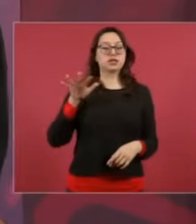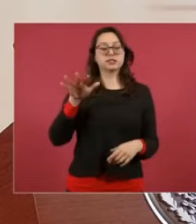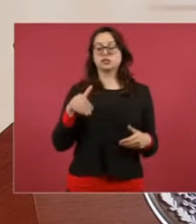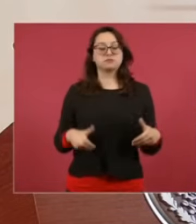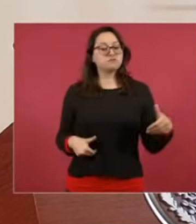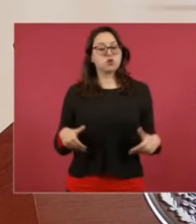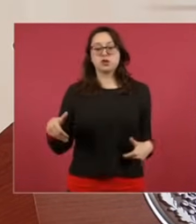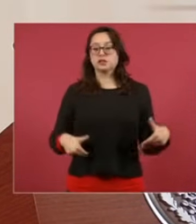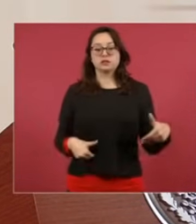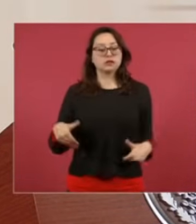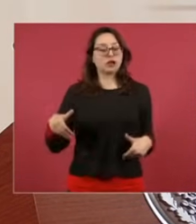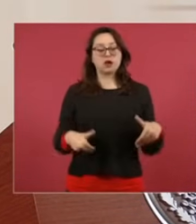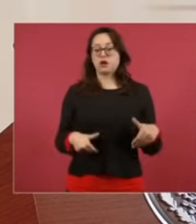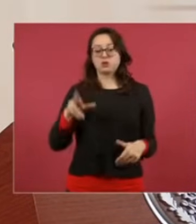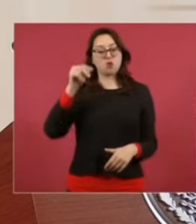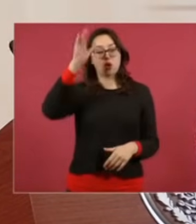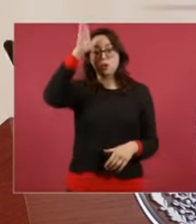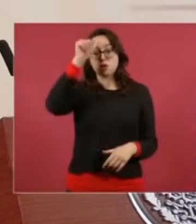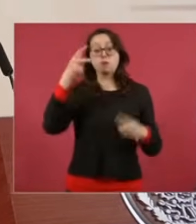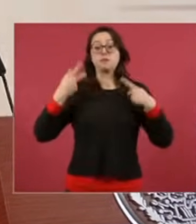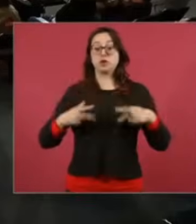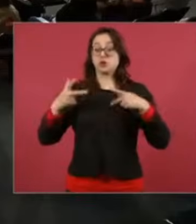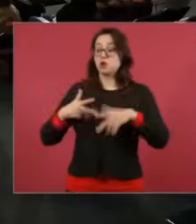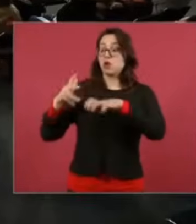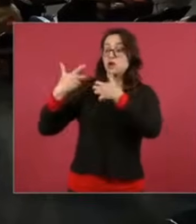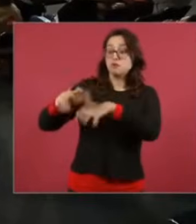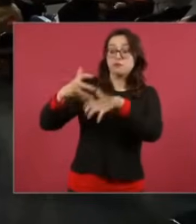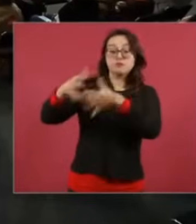Y si la gente sale a la calle, nosotros no vamos a intervenir.